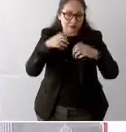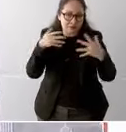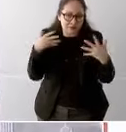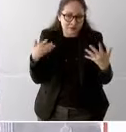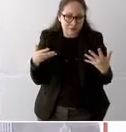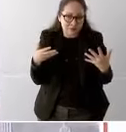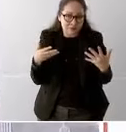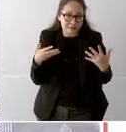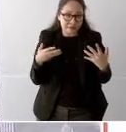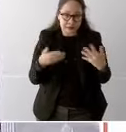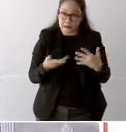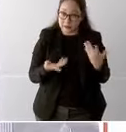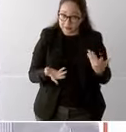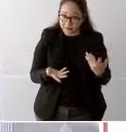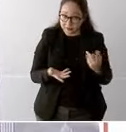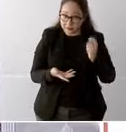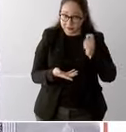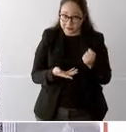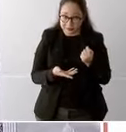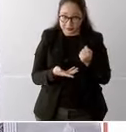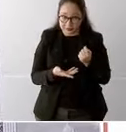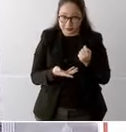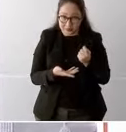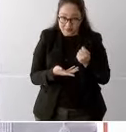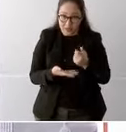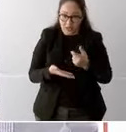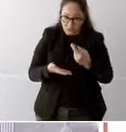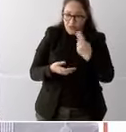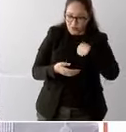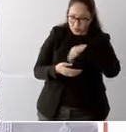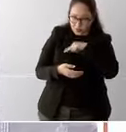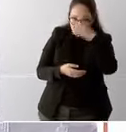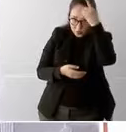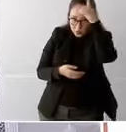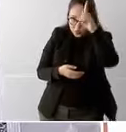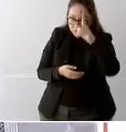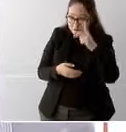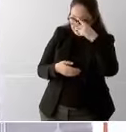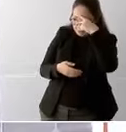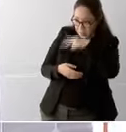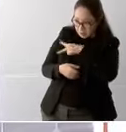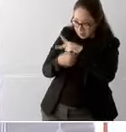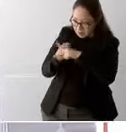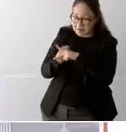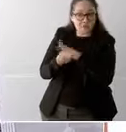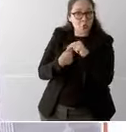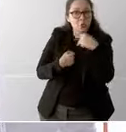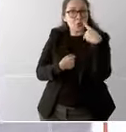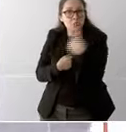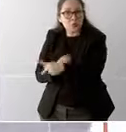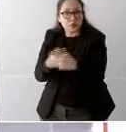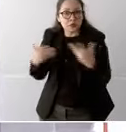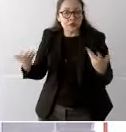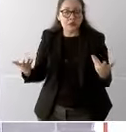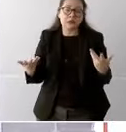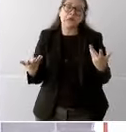parte de los bienes de la nación. Pero bueno,